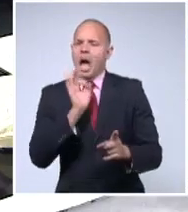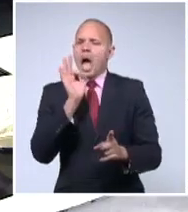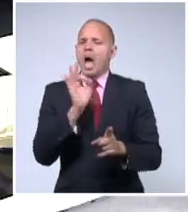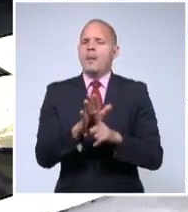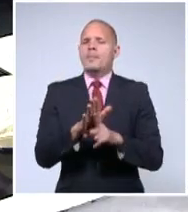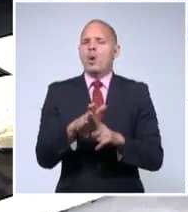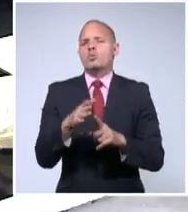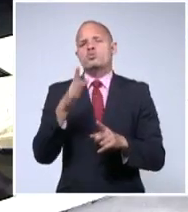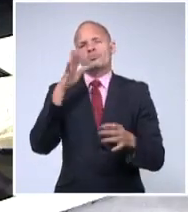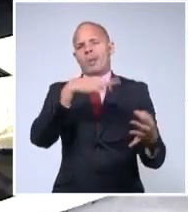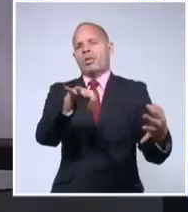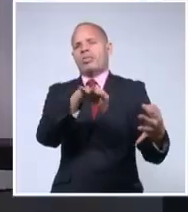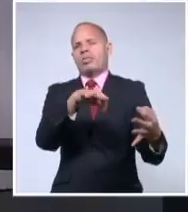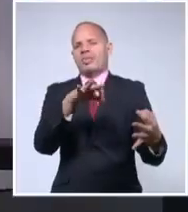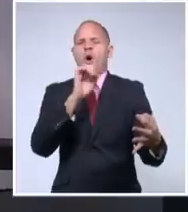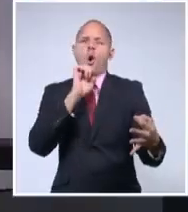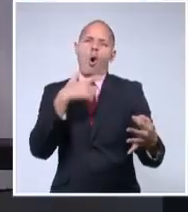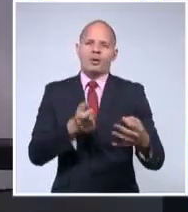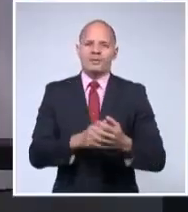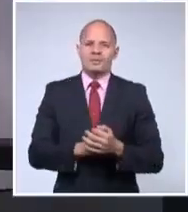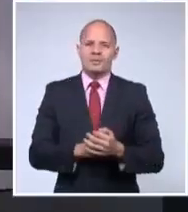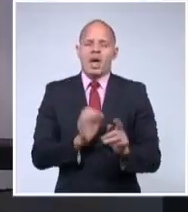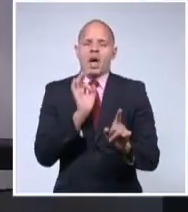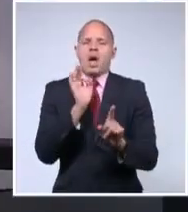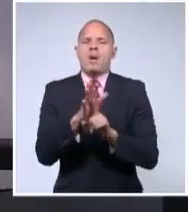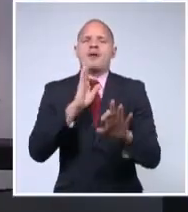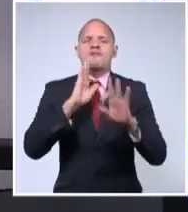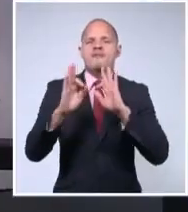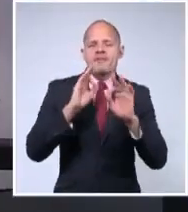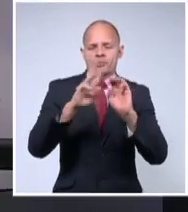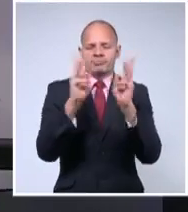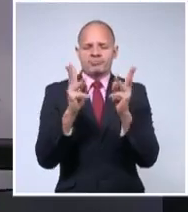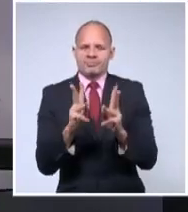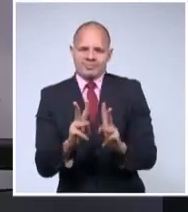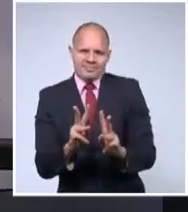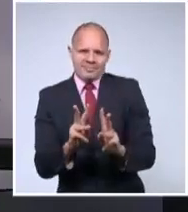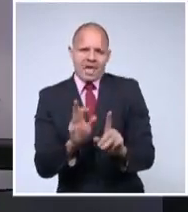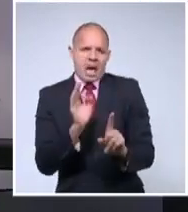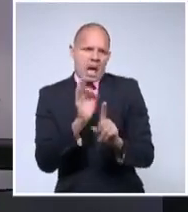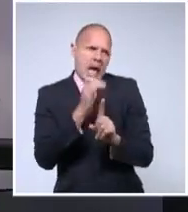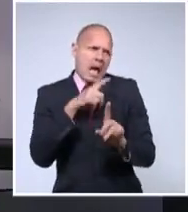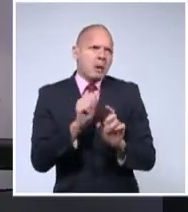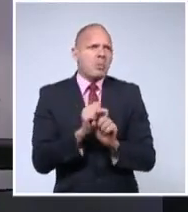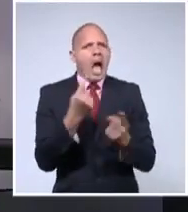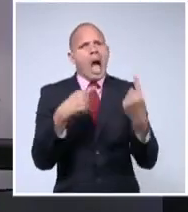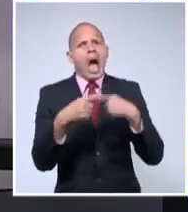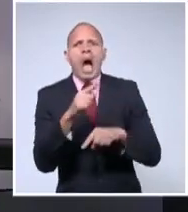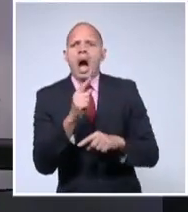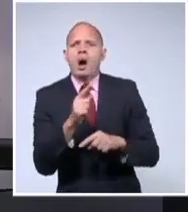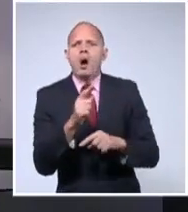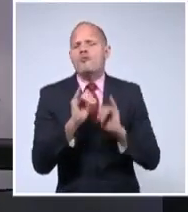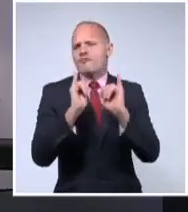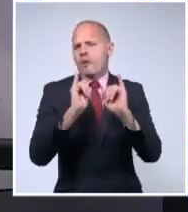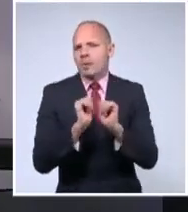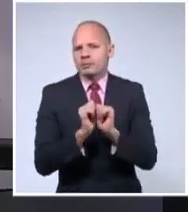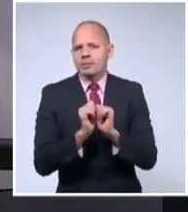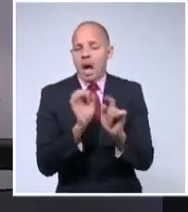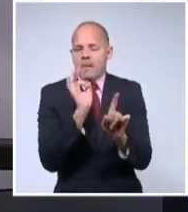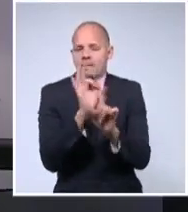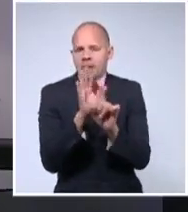social, sino que toman un episodio pequeño y lo fabrican como un gran incidente en las redes sociales.